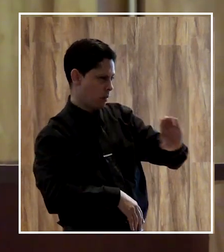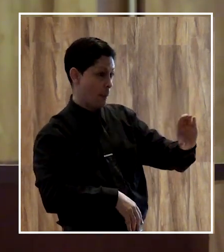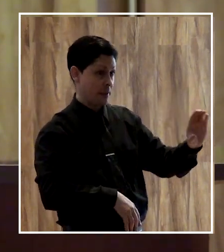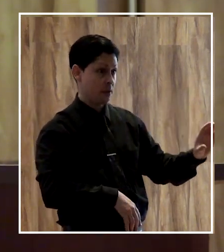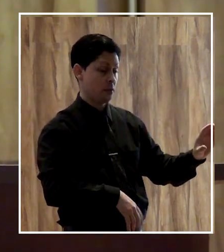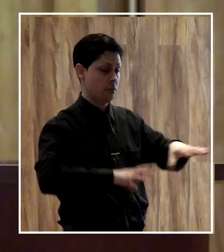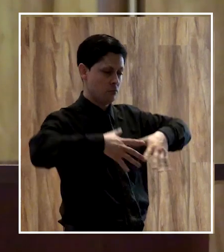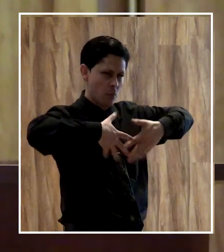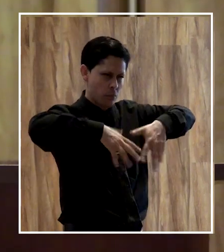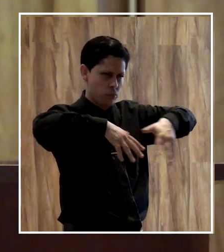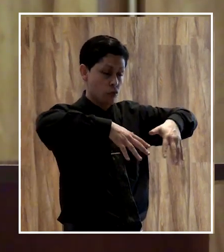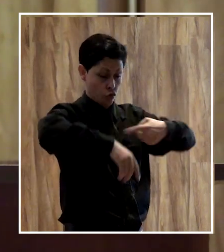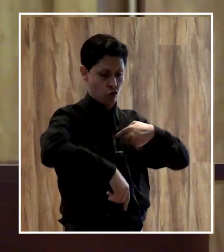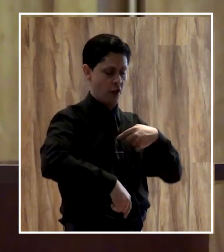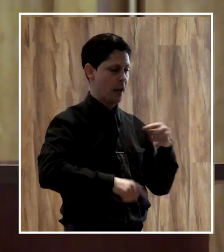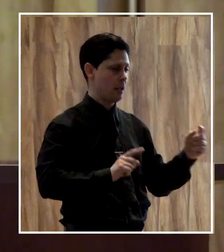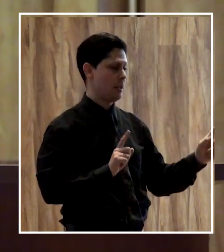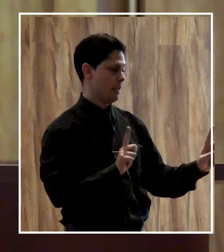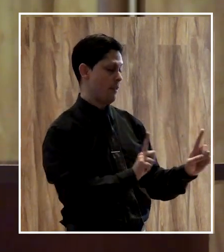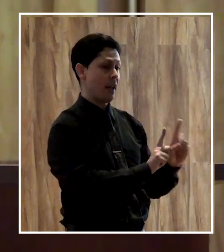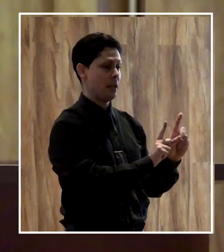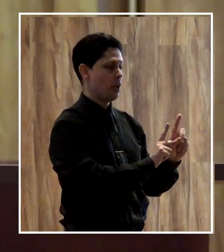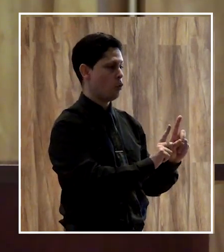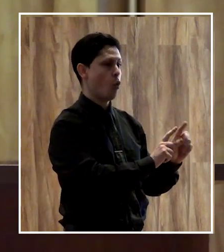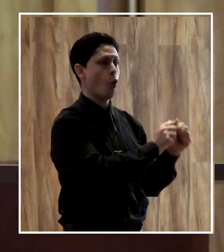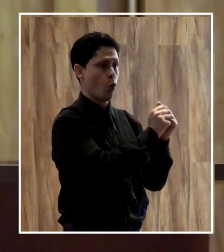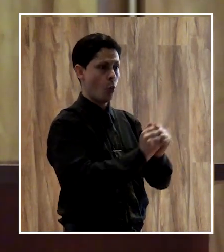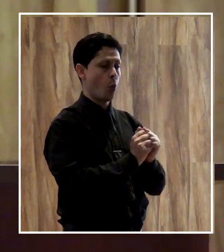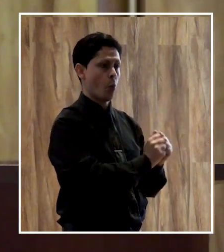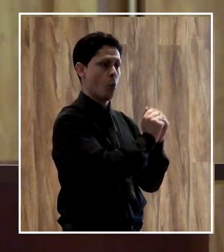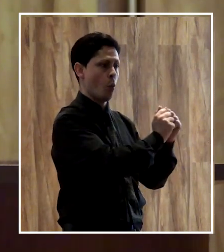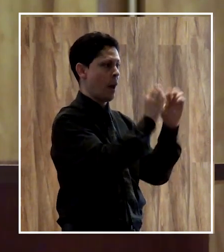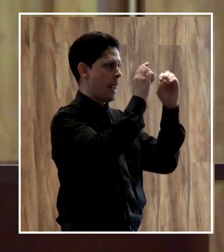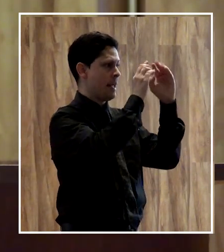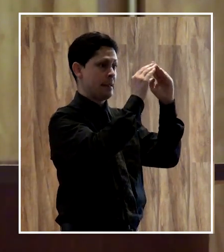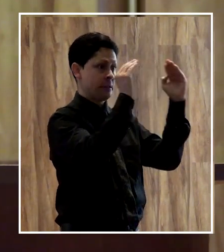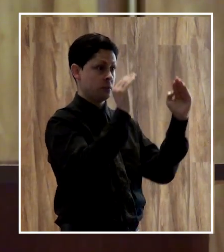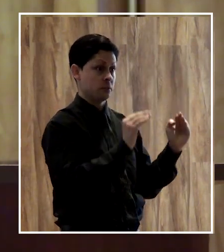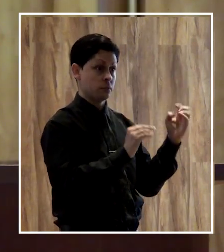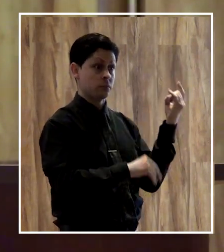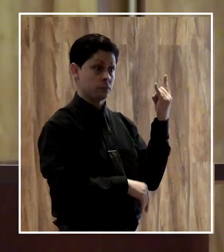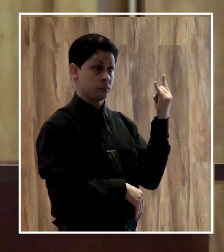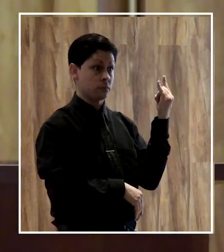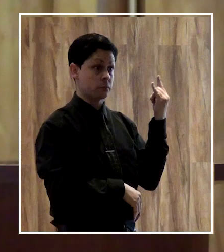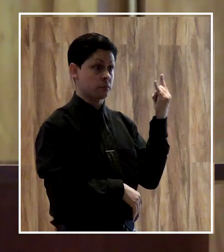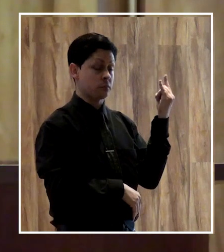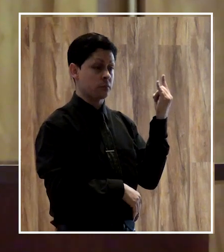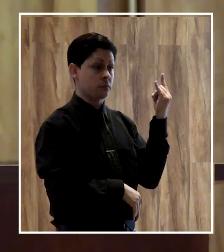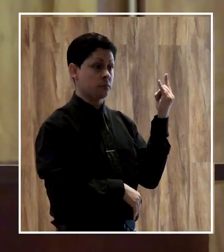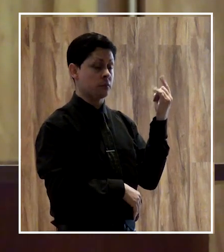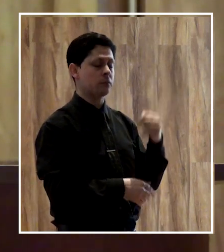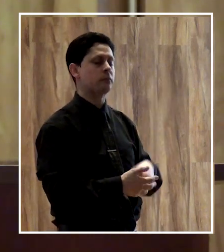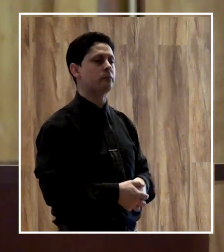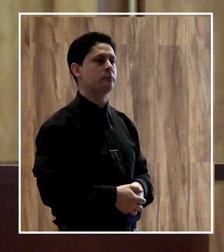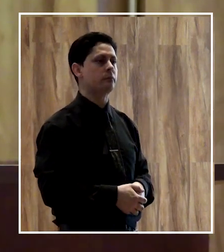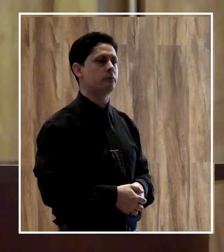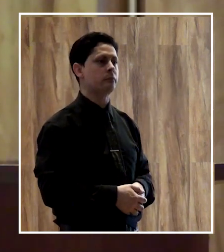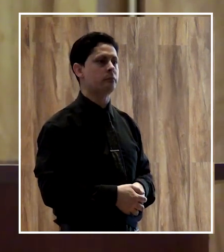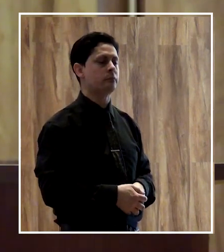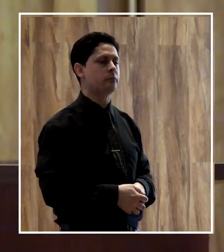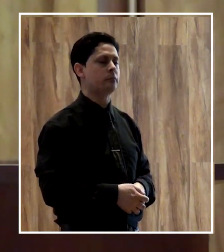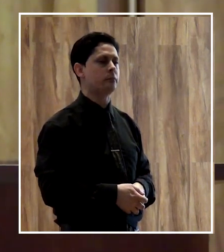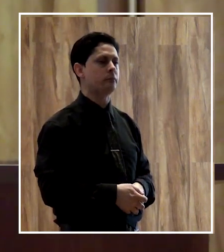nuevo estaba ahí con los otros colegas de aquella sede universitaria. Y